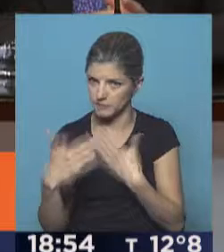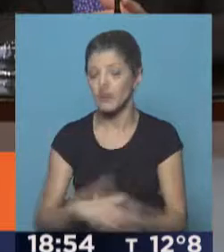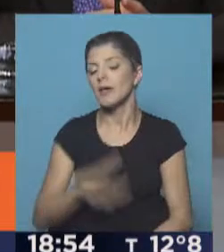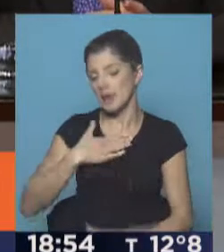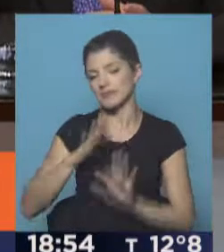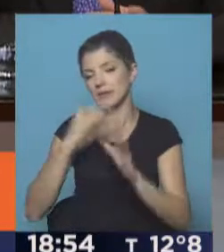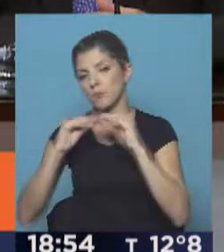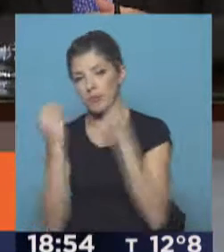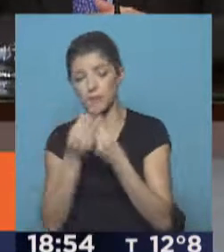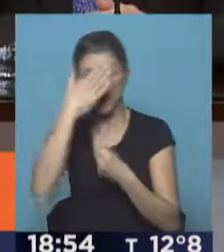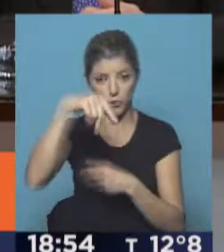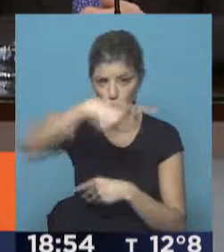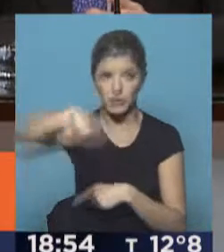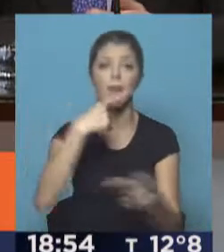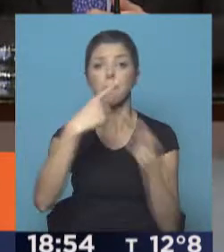abrir a las preguntas,